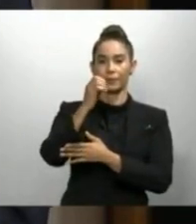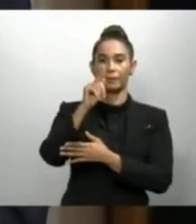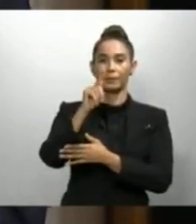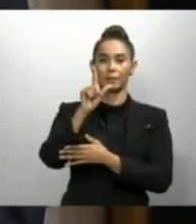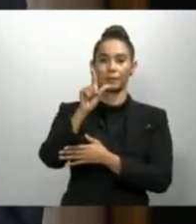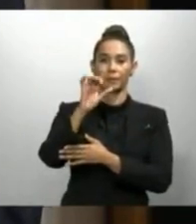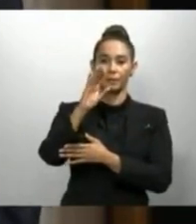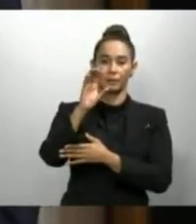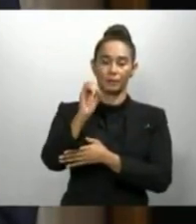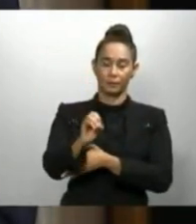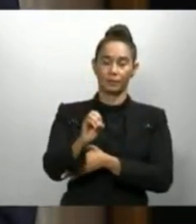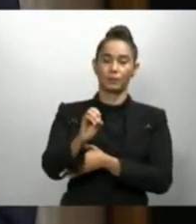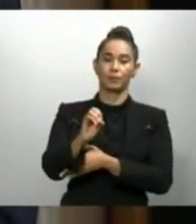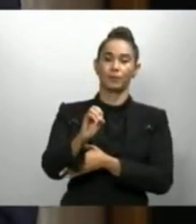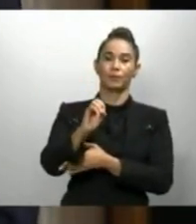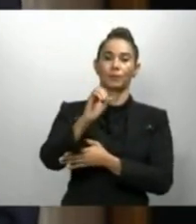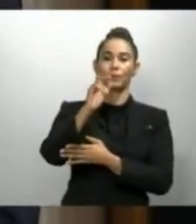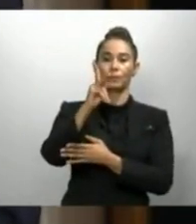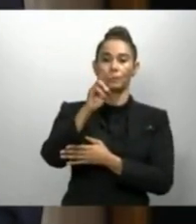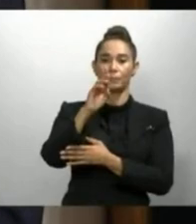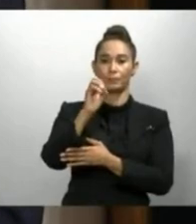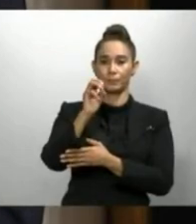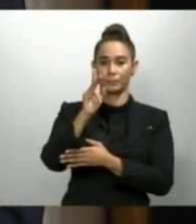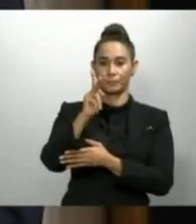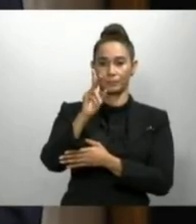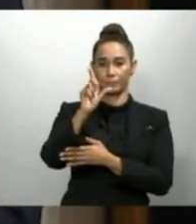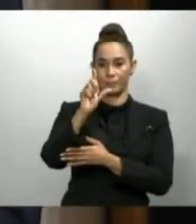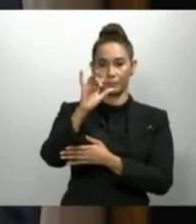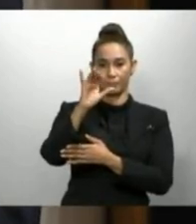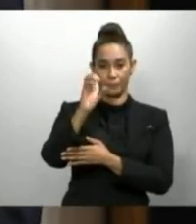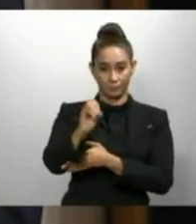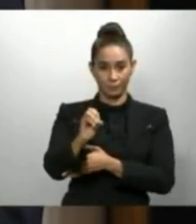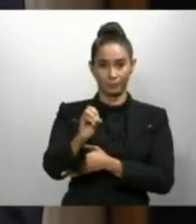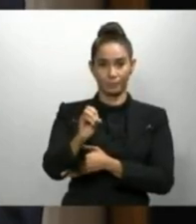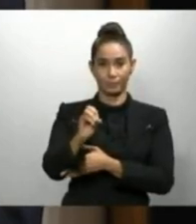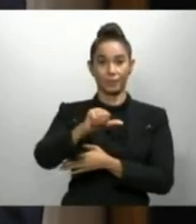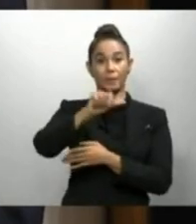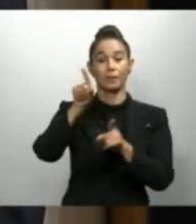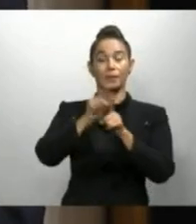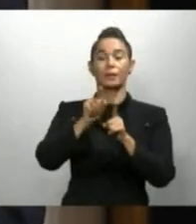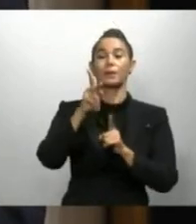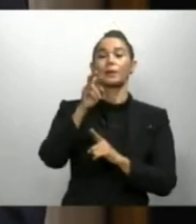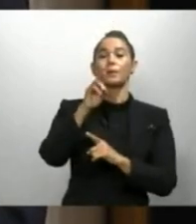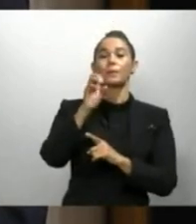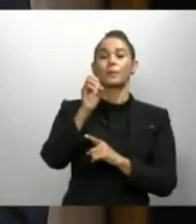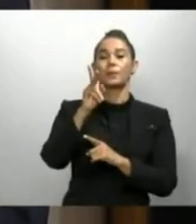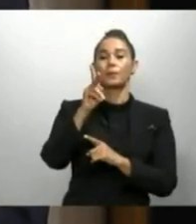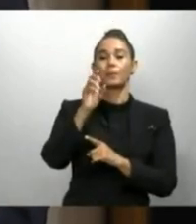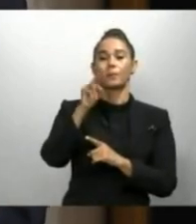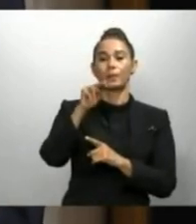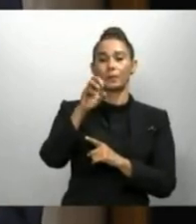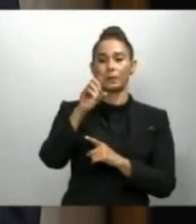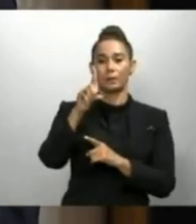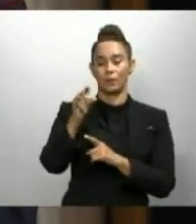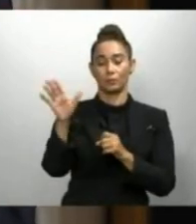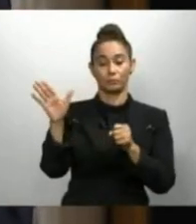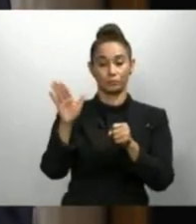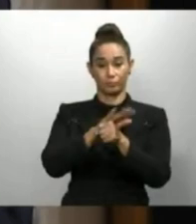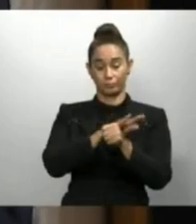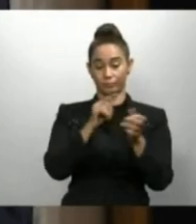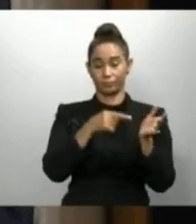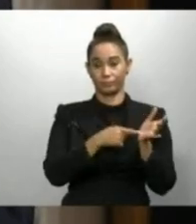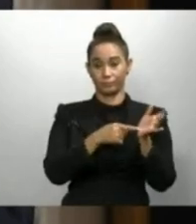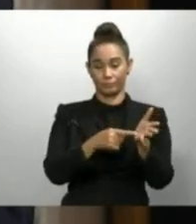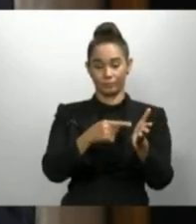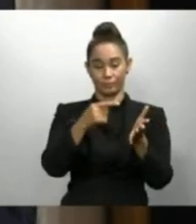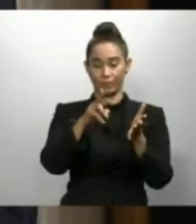alcohol isopropílico y alcohol propílico, propanol, deberán cumplir con las siguientes